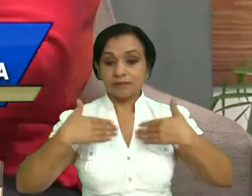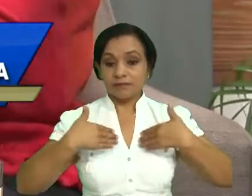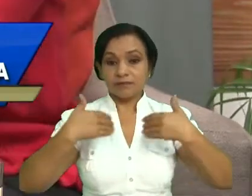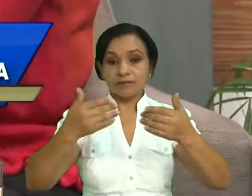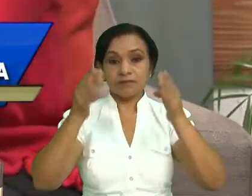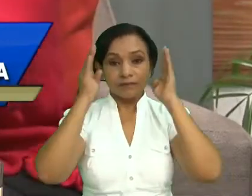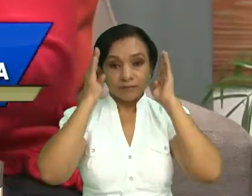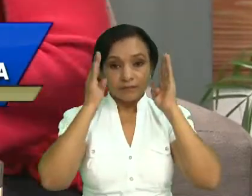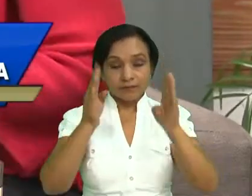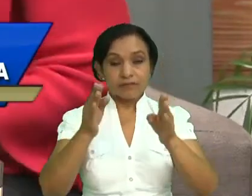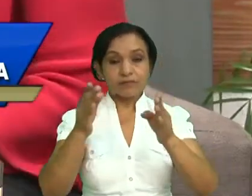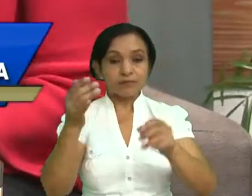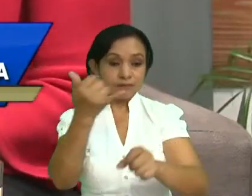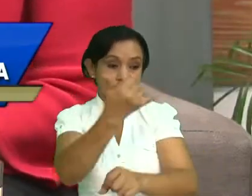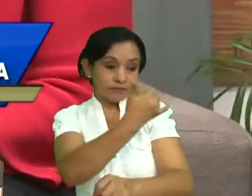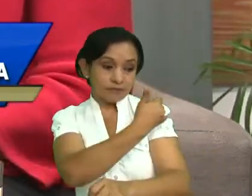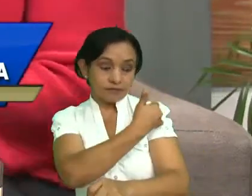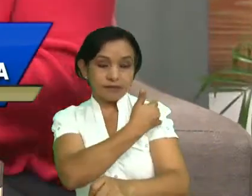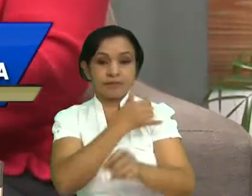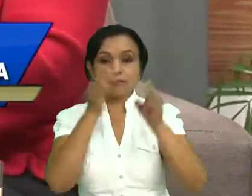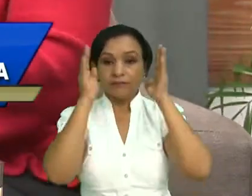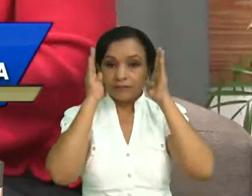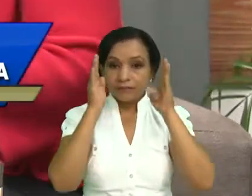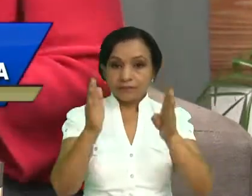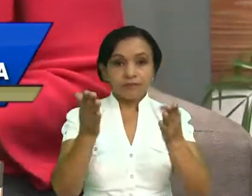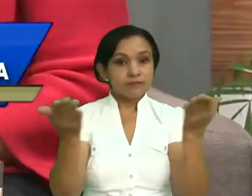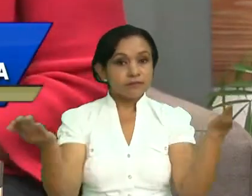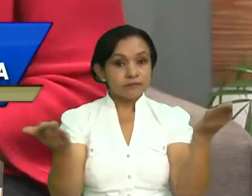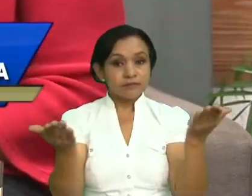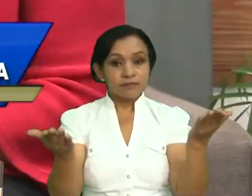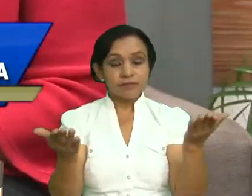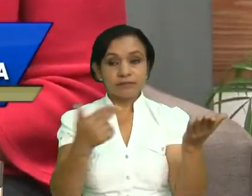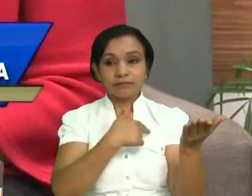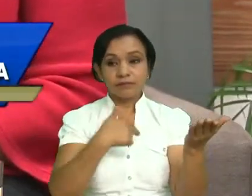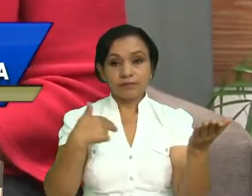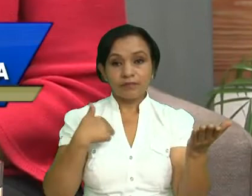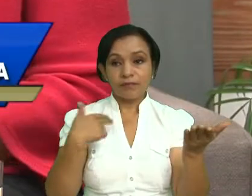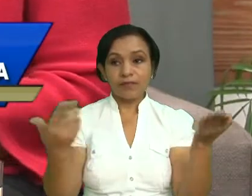si acude a un hospital va a ser atendido, y no solamente, ¿verdad?,